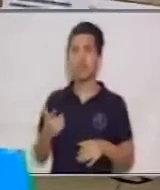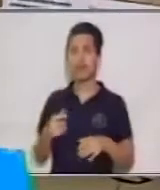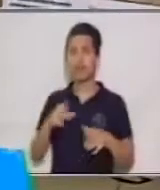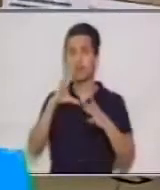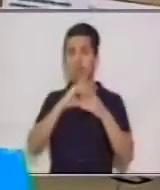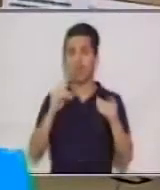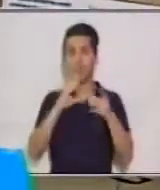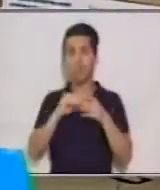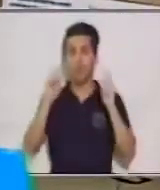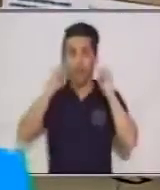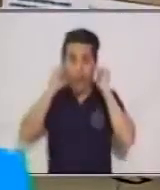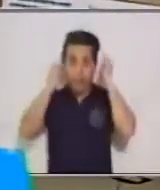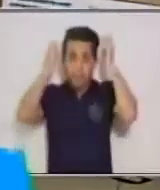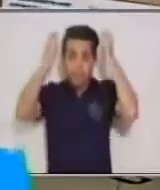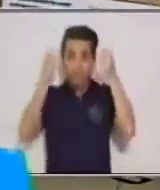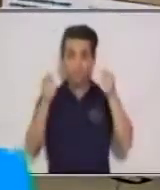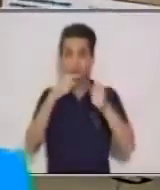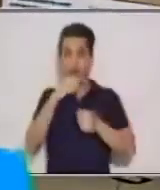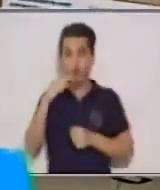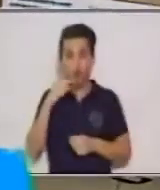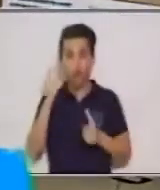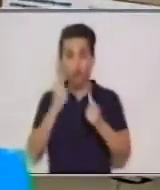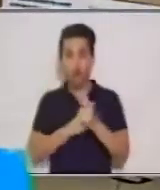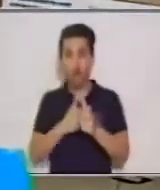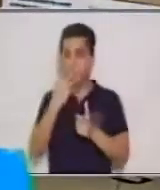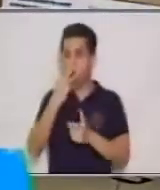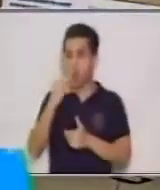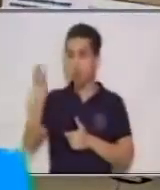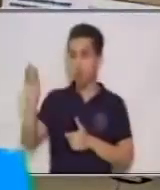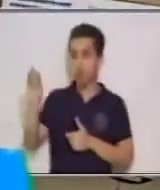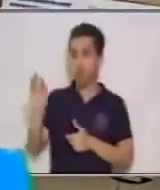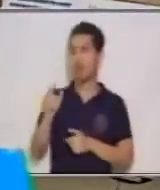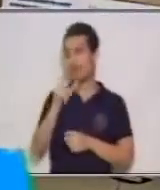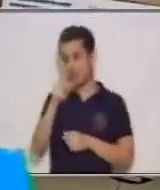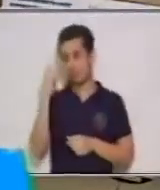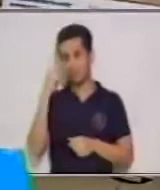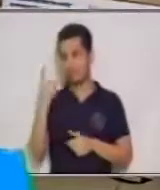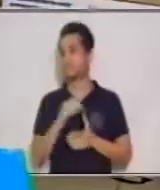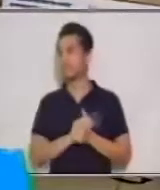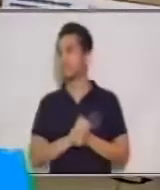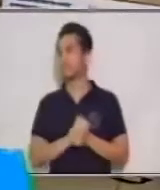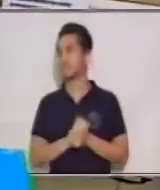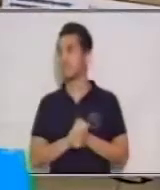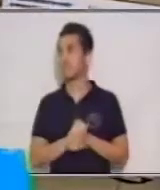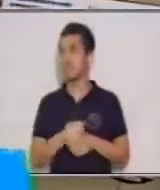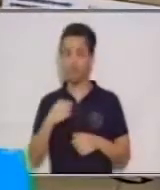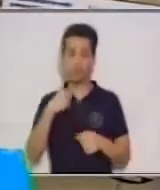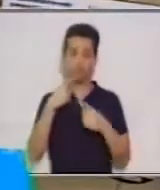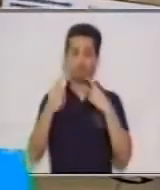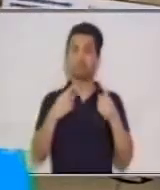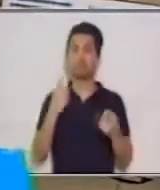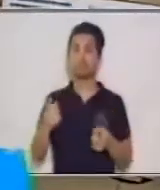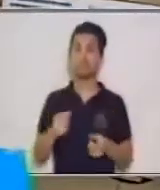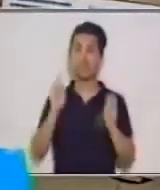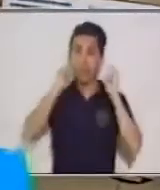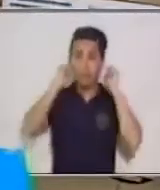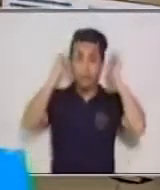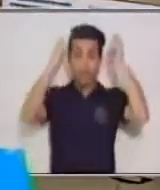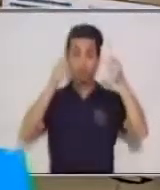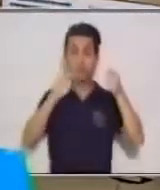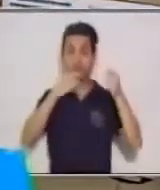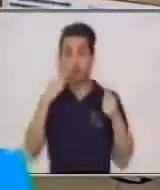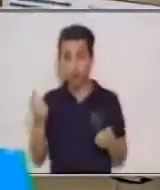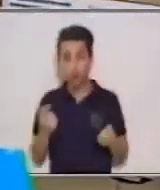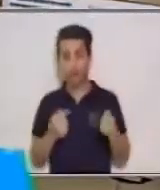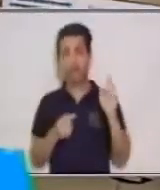a los personajes. ¿Quiénes son los personajes? Sé que esta historia la recordarás. Los personajes te los he mencionado, son Caperucita, el lobo y la